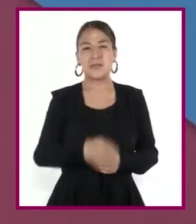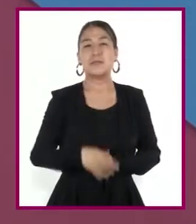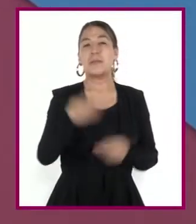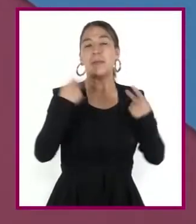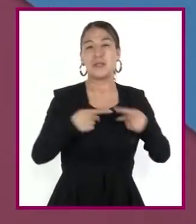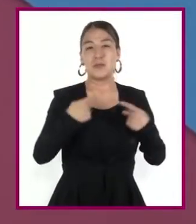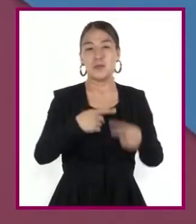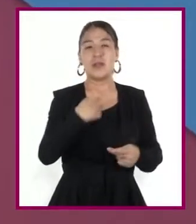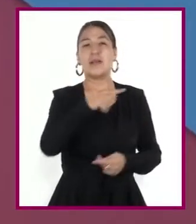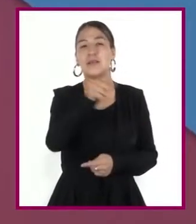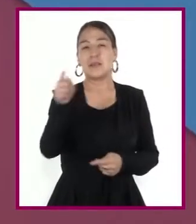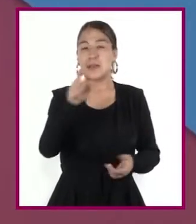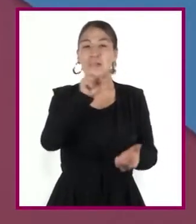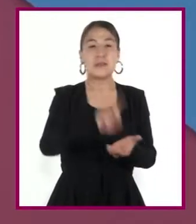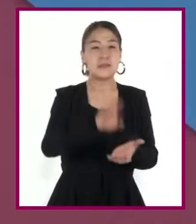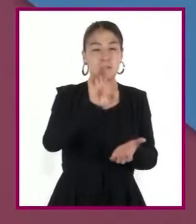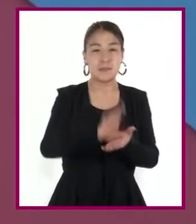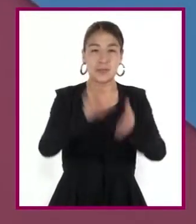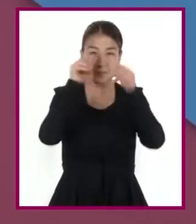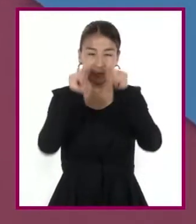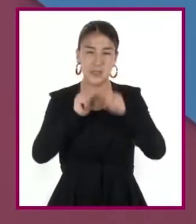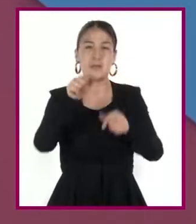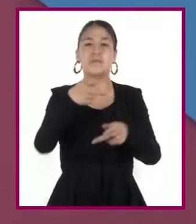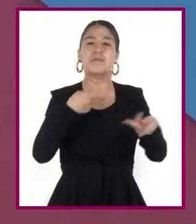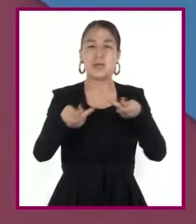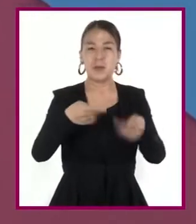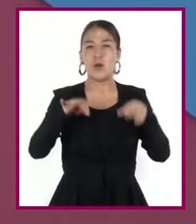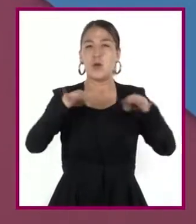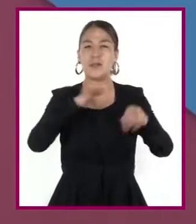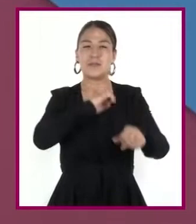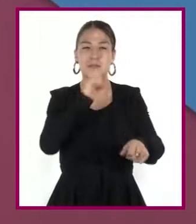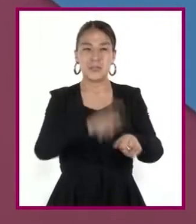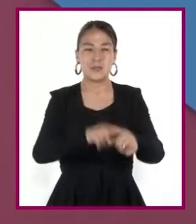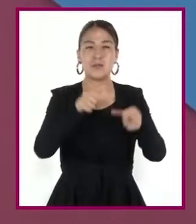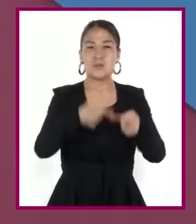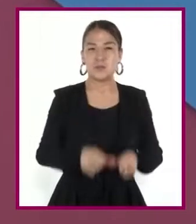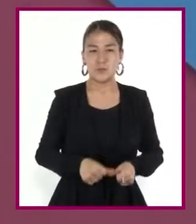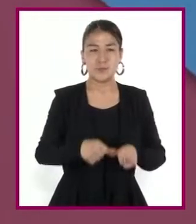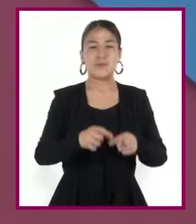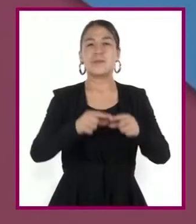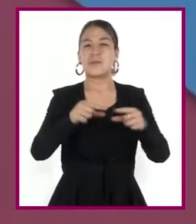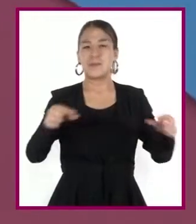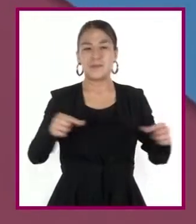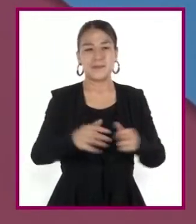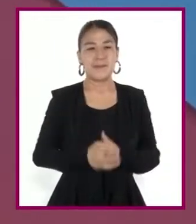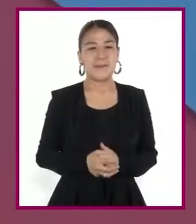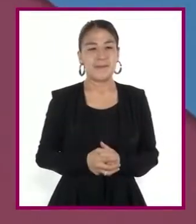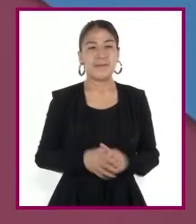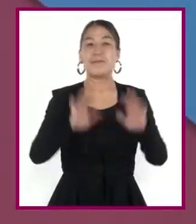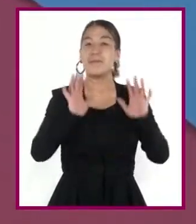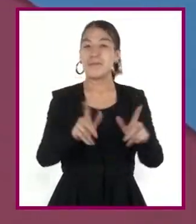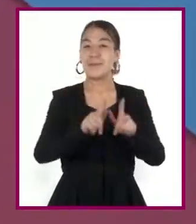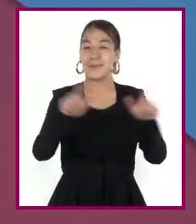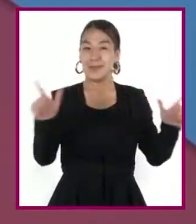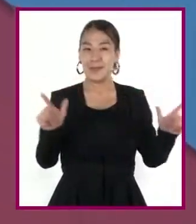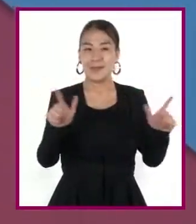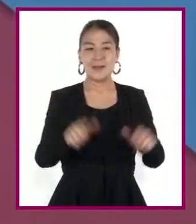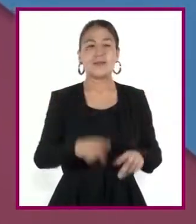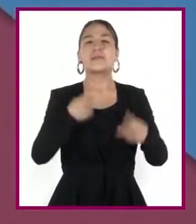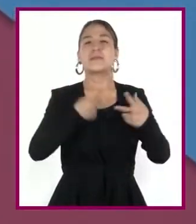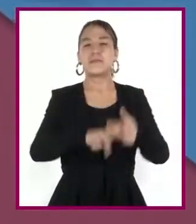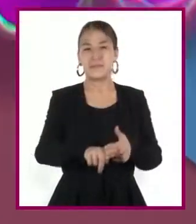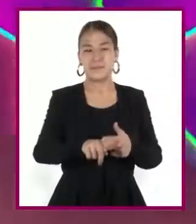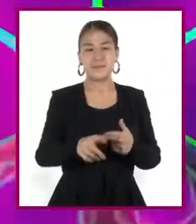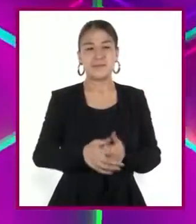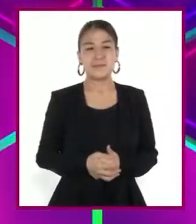con discapacidad visual, preparen sus hojas layer, punzón y regleta. ¿Listas y listos?